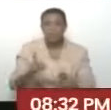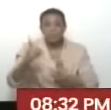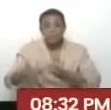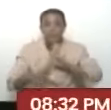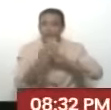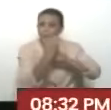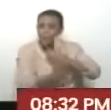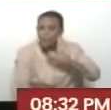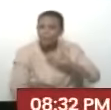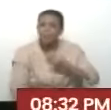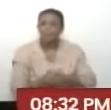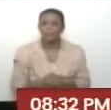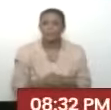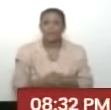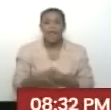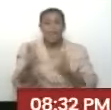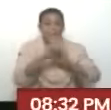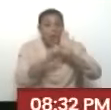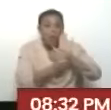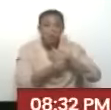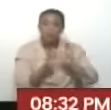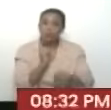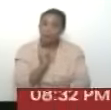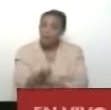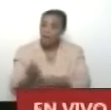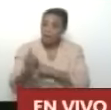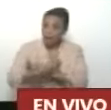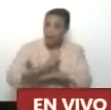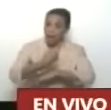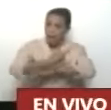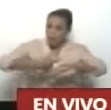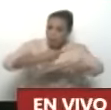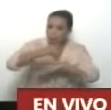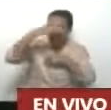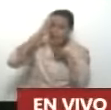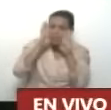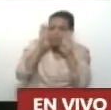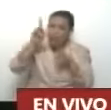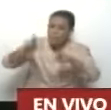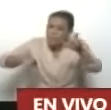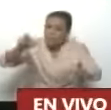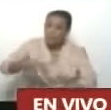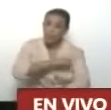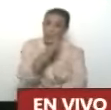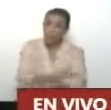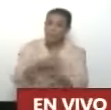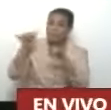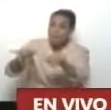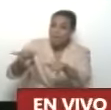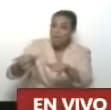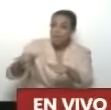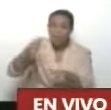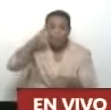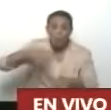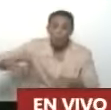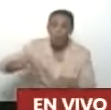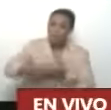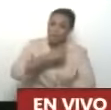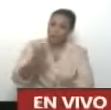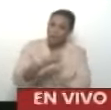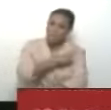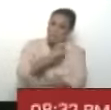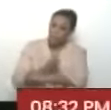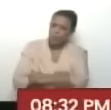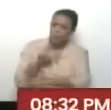del pueblo de Venezuela. La Constitución nos obliga a atender ese tipo de mandatos tan poderosos. Usted mismo lo señalaba hoy cuando recibimos